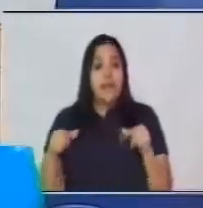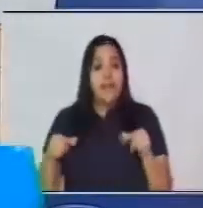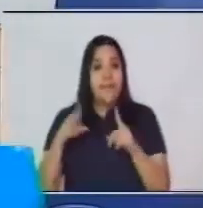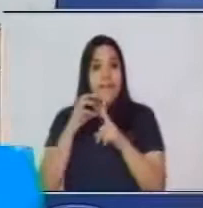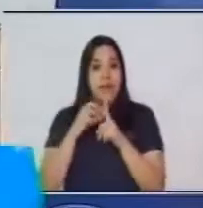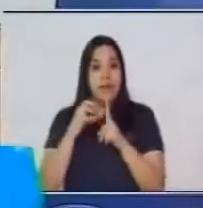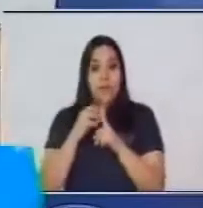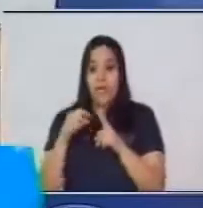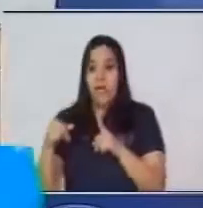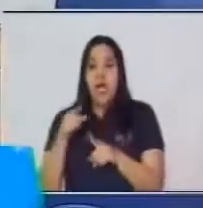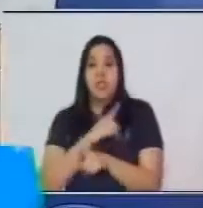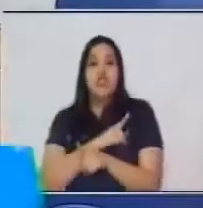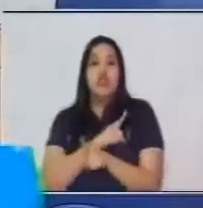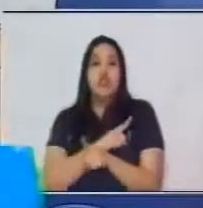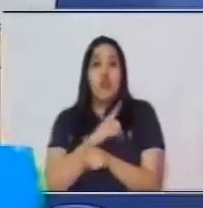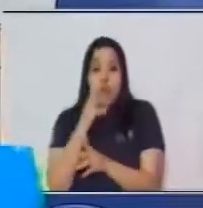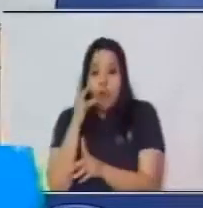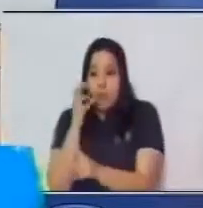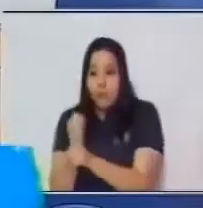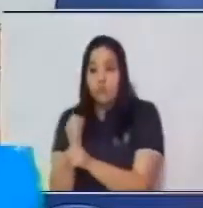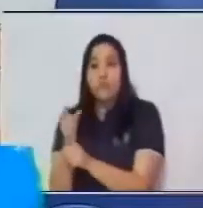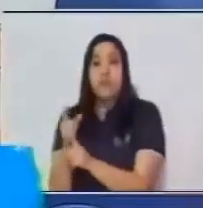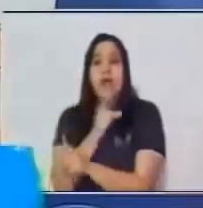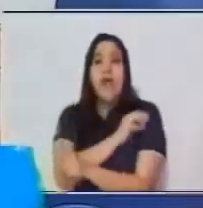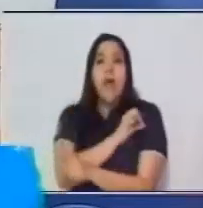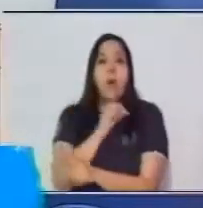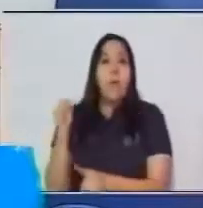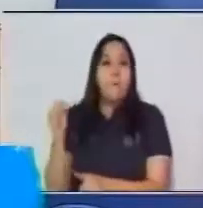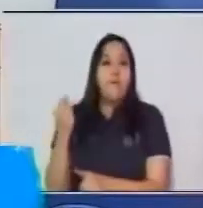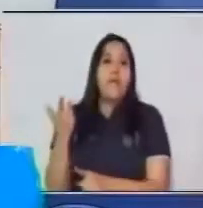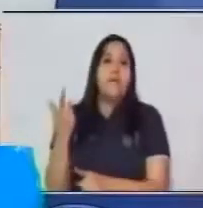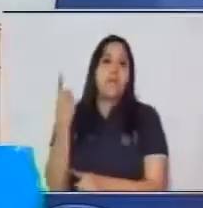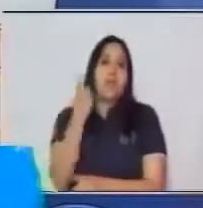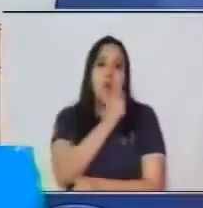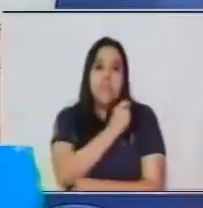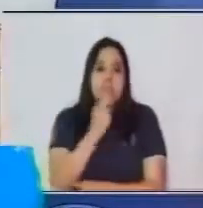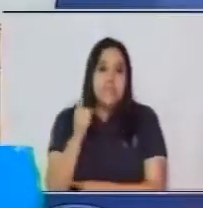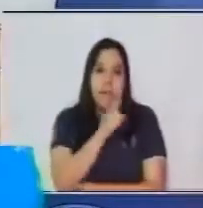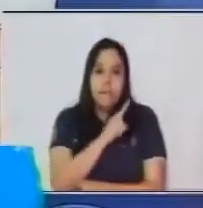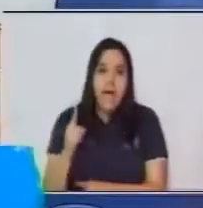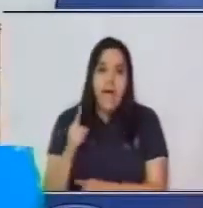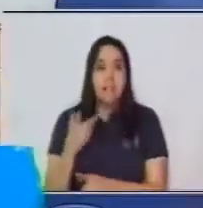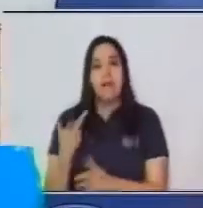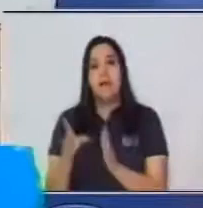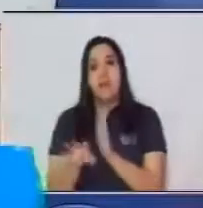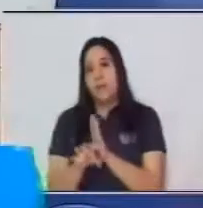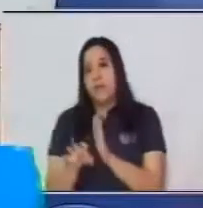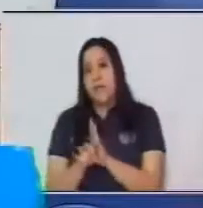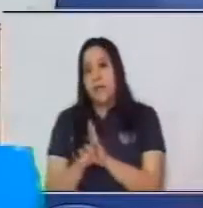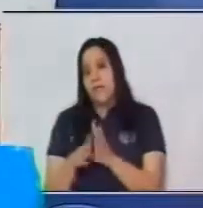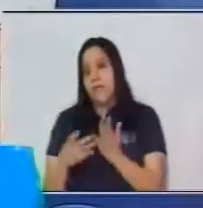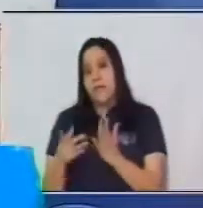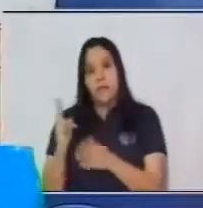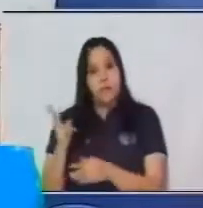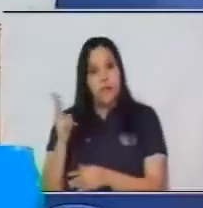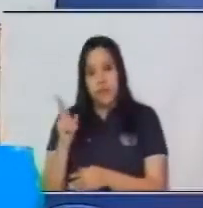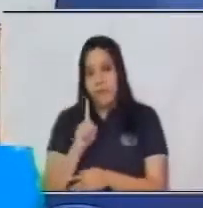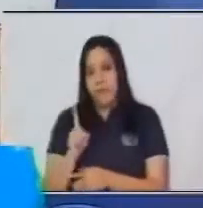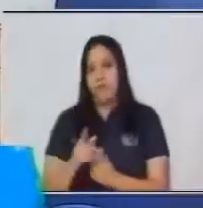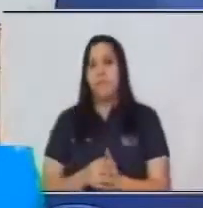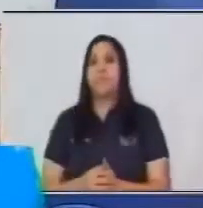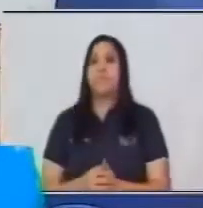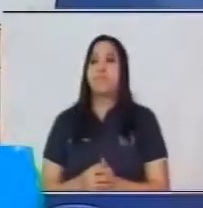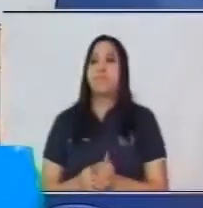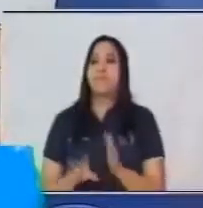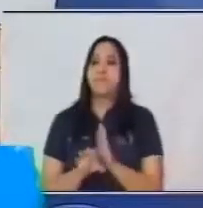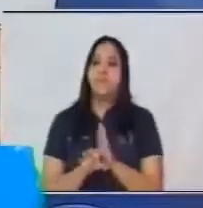mes, y va a girar alrededor de un solo personaje. Ahora, ¿cuáles son las partes de la tira cómica?